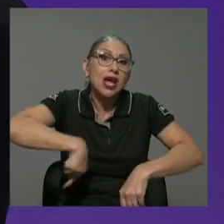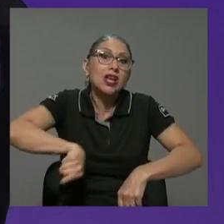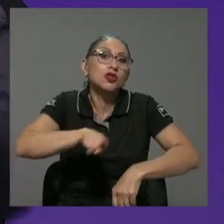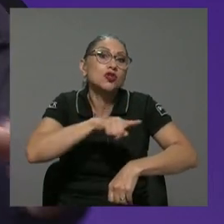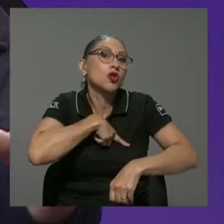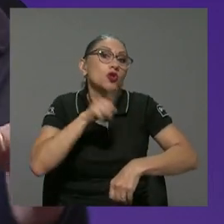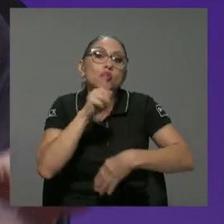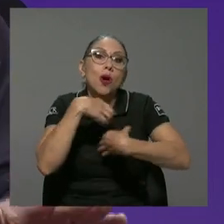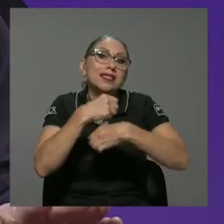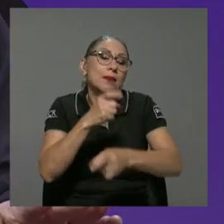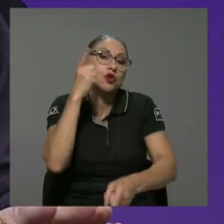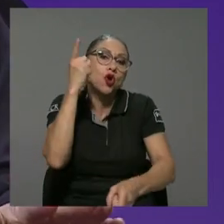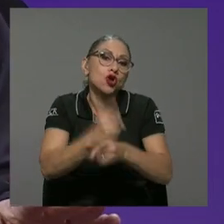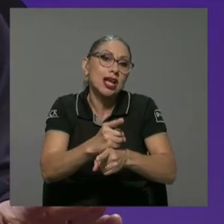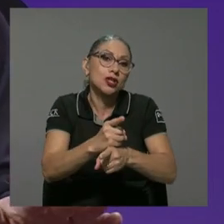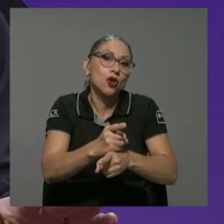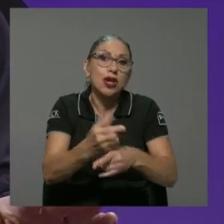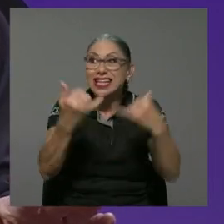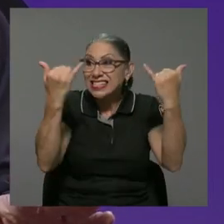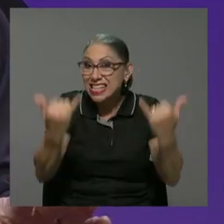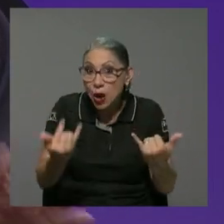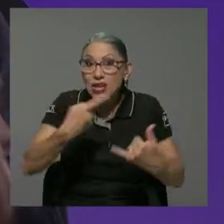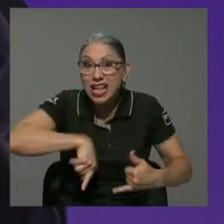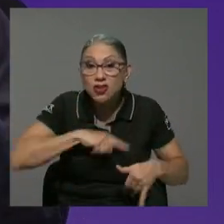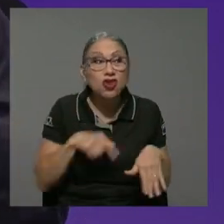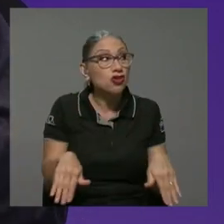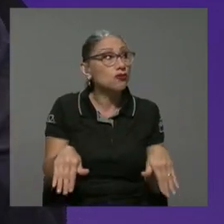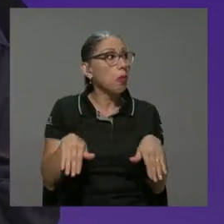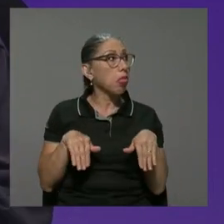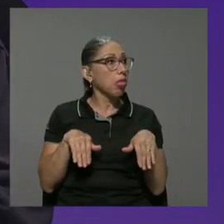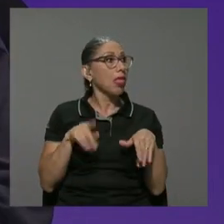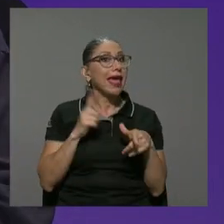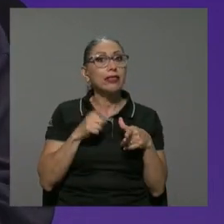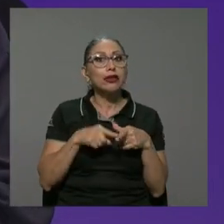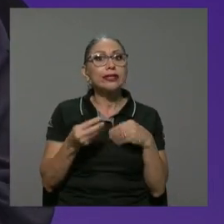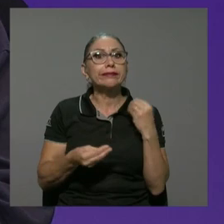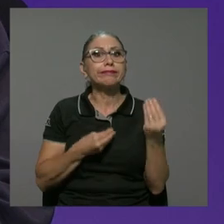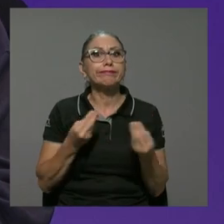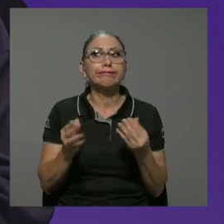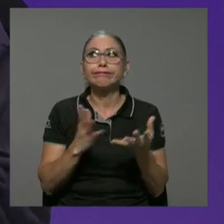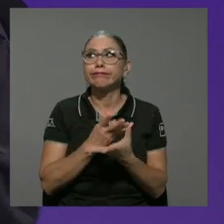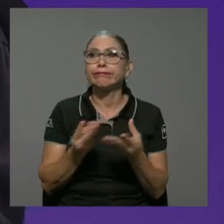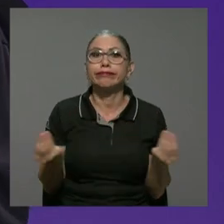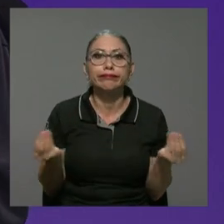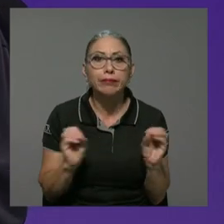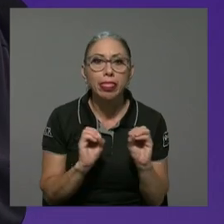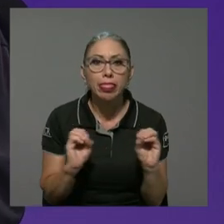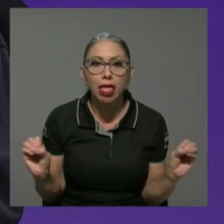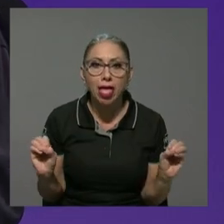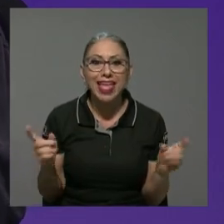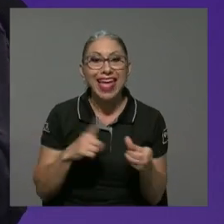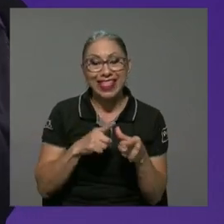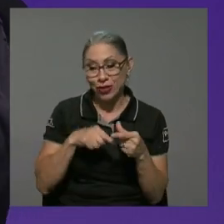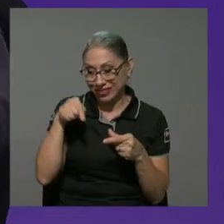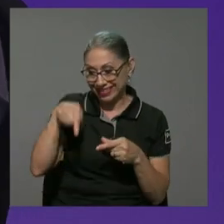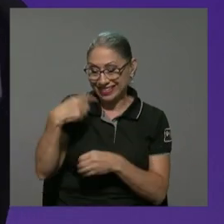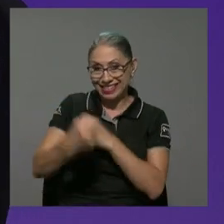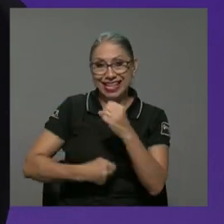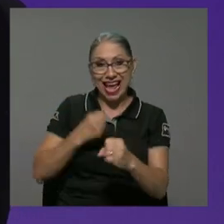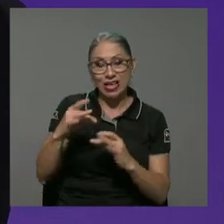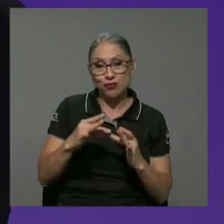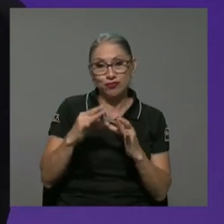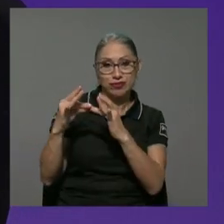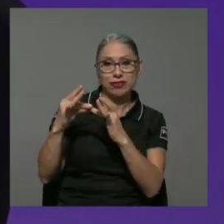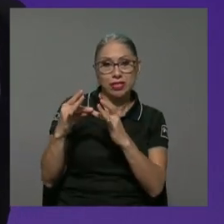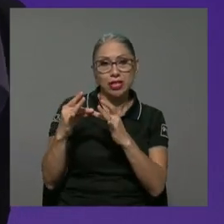ahora, ya es así, apague y vámonos. Entonces, en este año en particular, yo quisiera como que